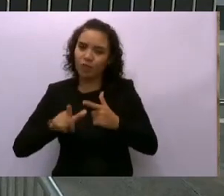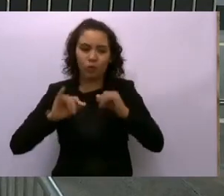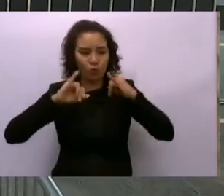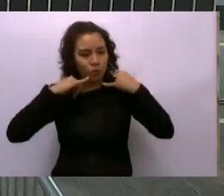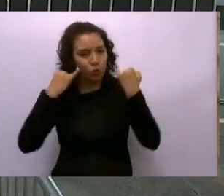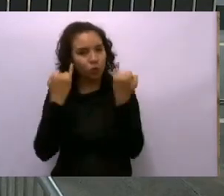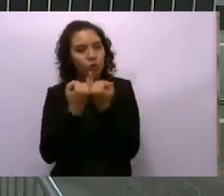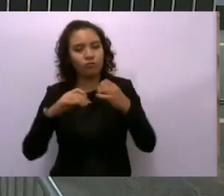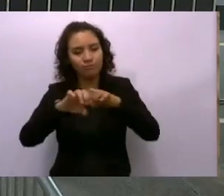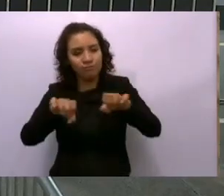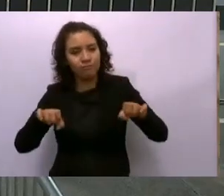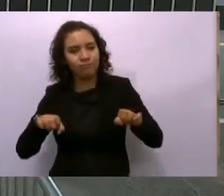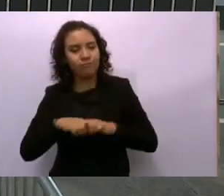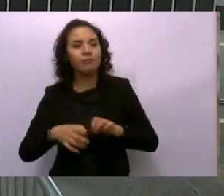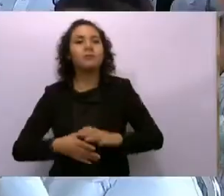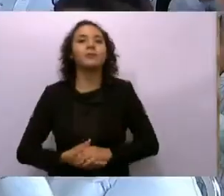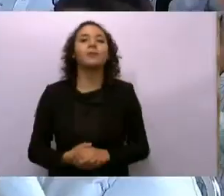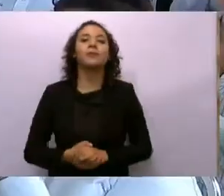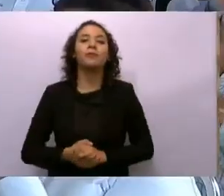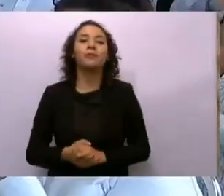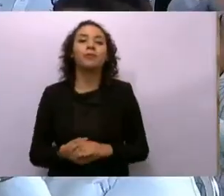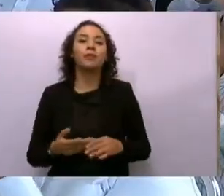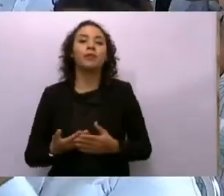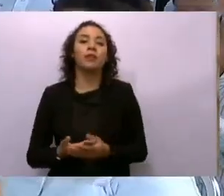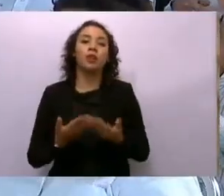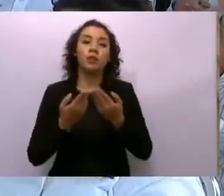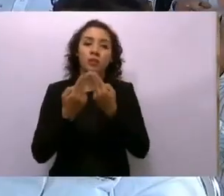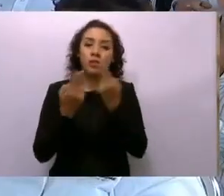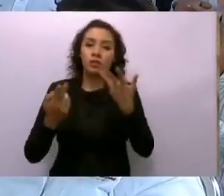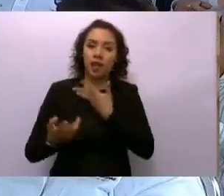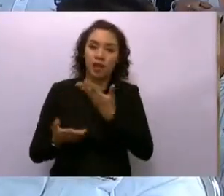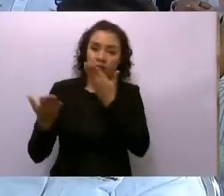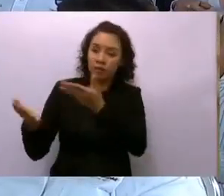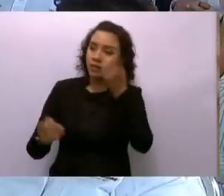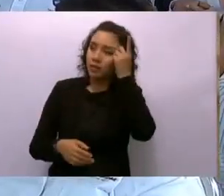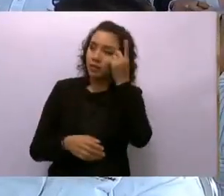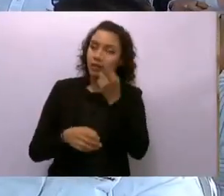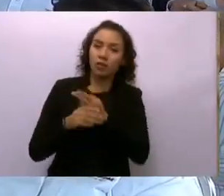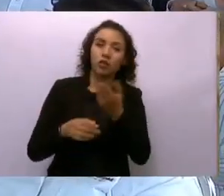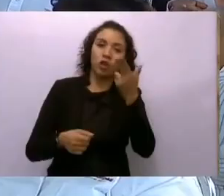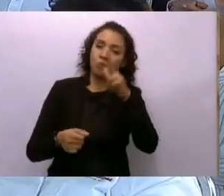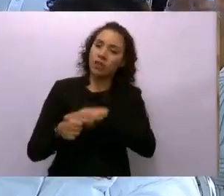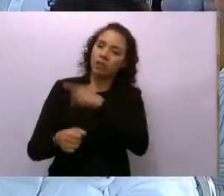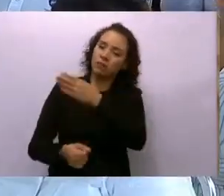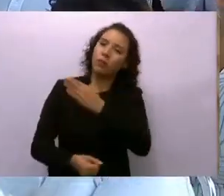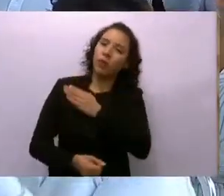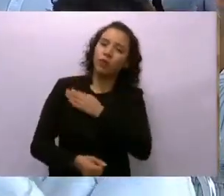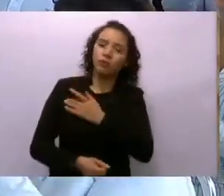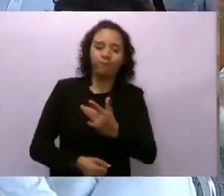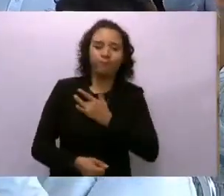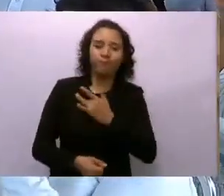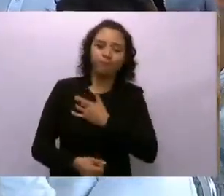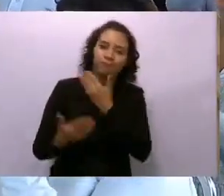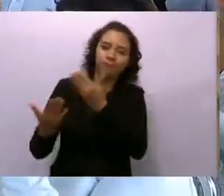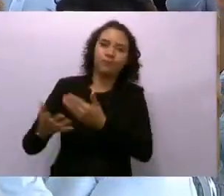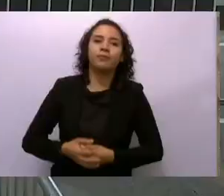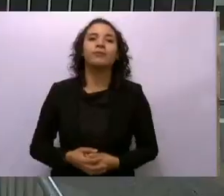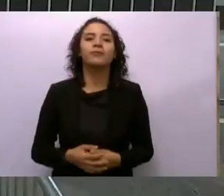juntos. Tienen un director del hospital que es puro corazón,